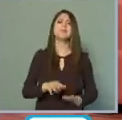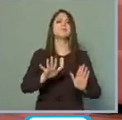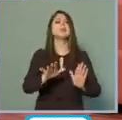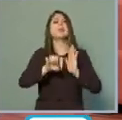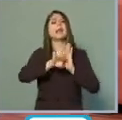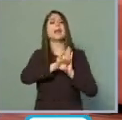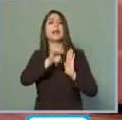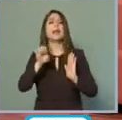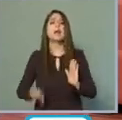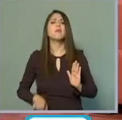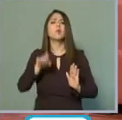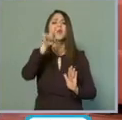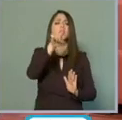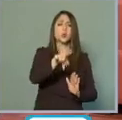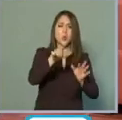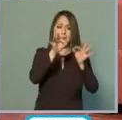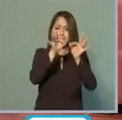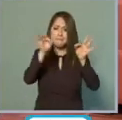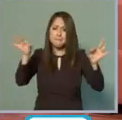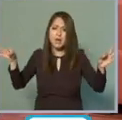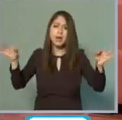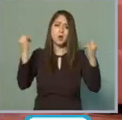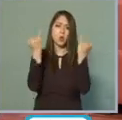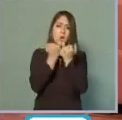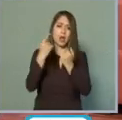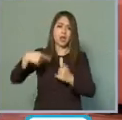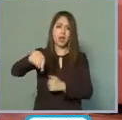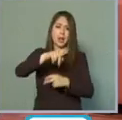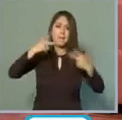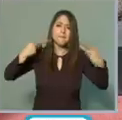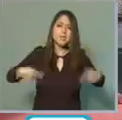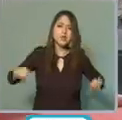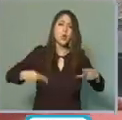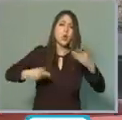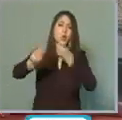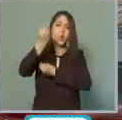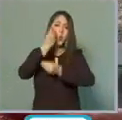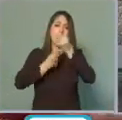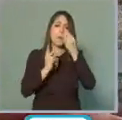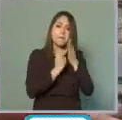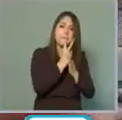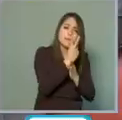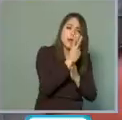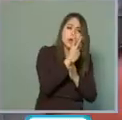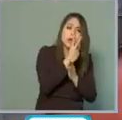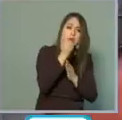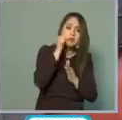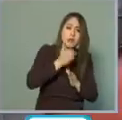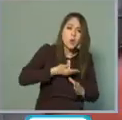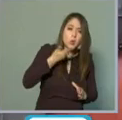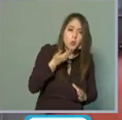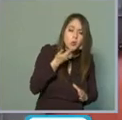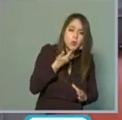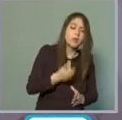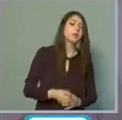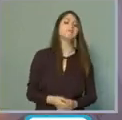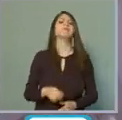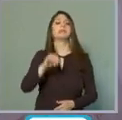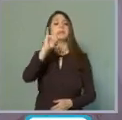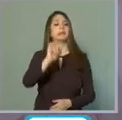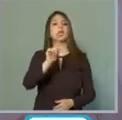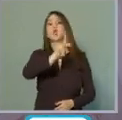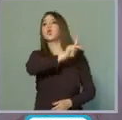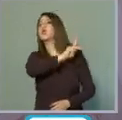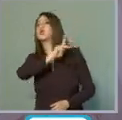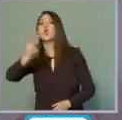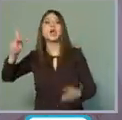tipo de mediciones también aplica para los vegetarianos o para los veganos? Bueno, para todo mundo. O sea, el peso saludable es para